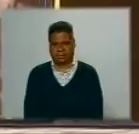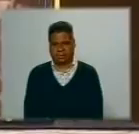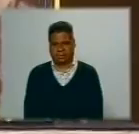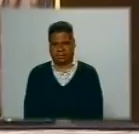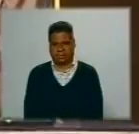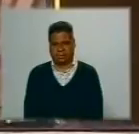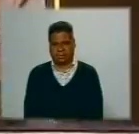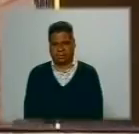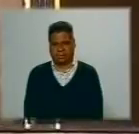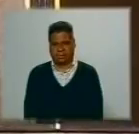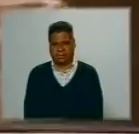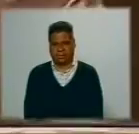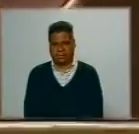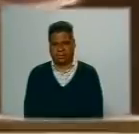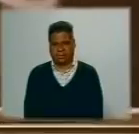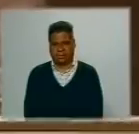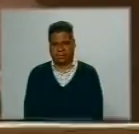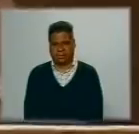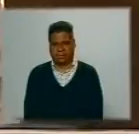No hay pase, no hay pase.